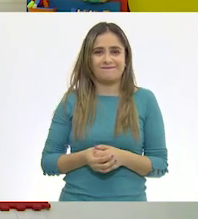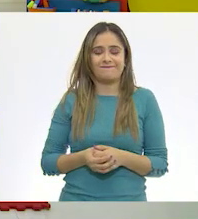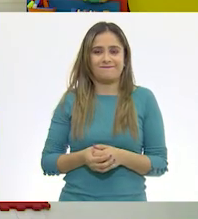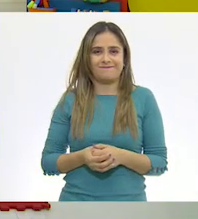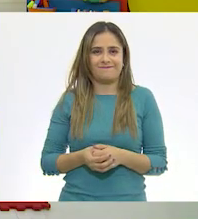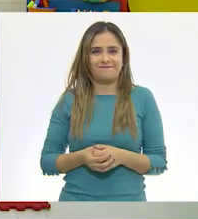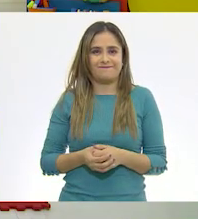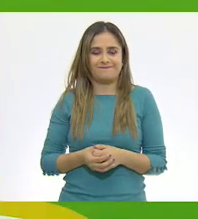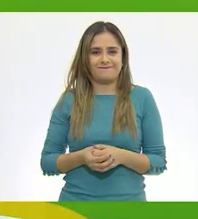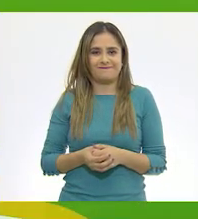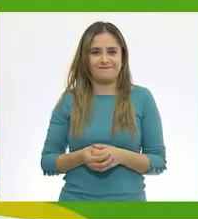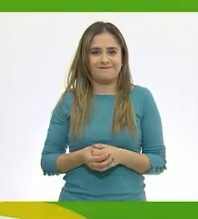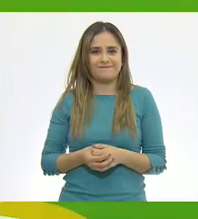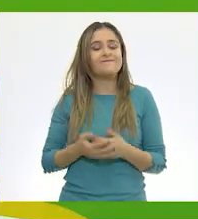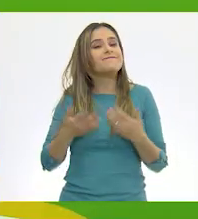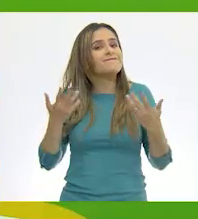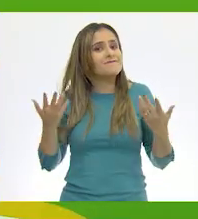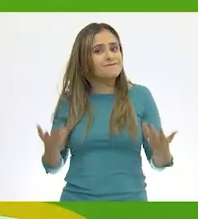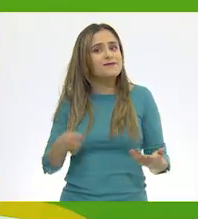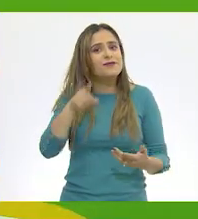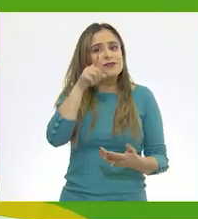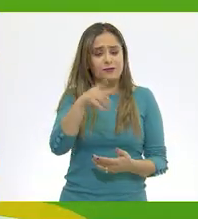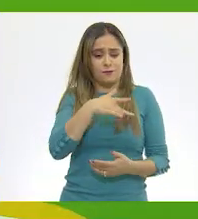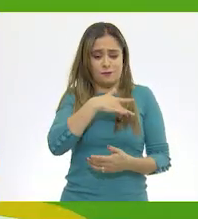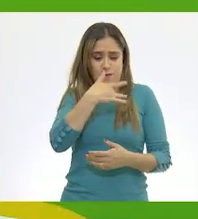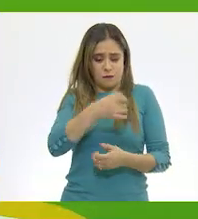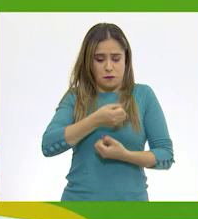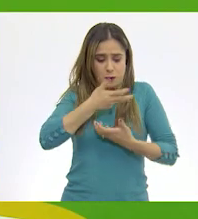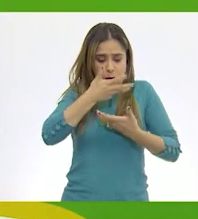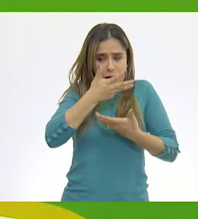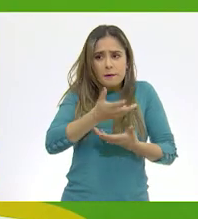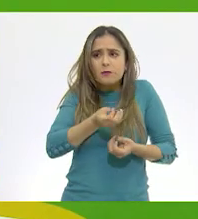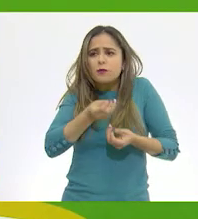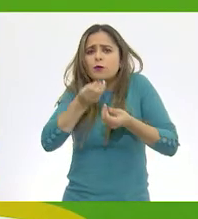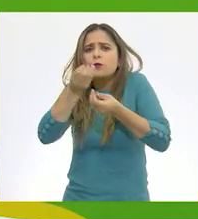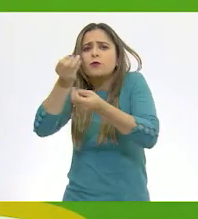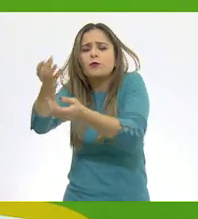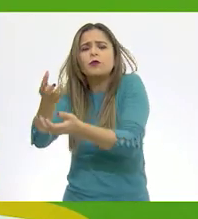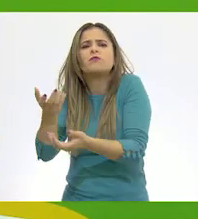¡Wow! ¿A quién se lo dedicarías?